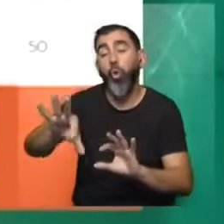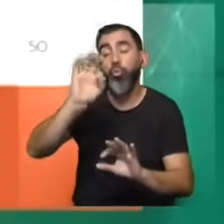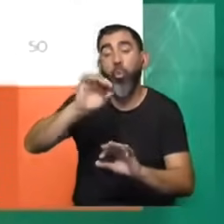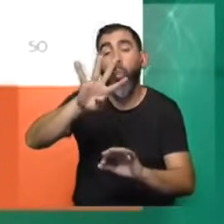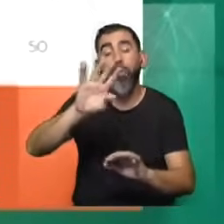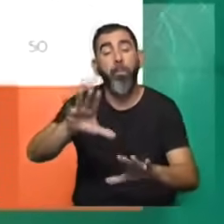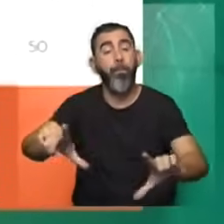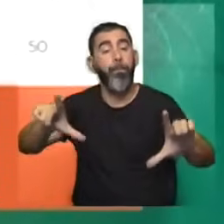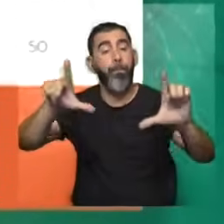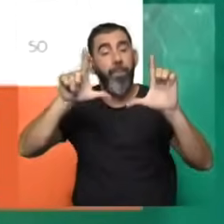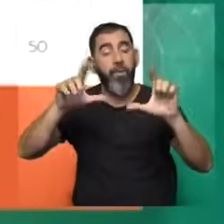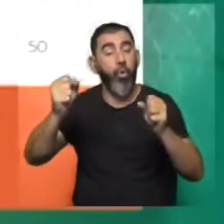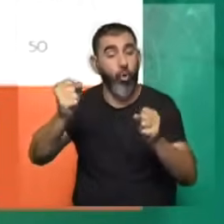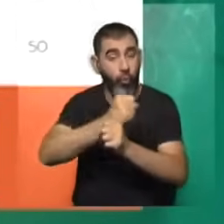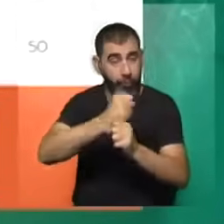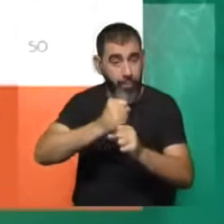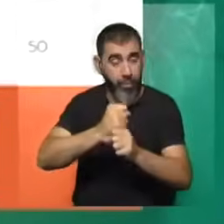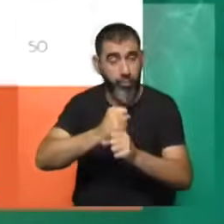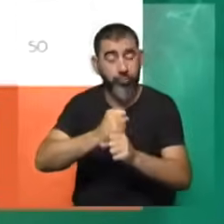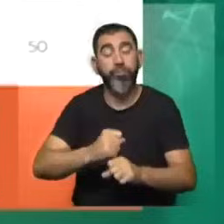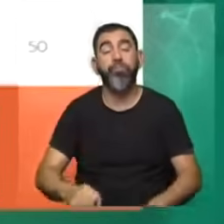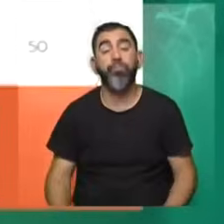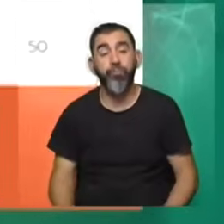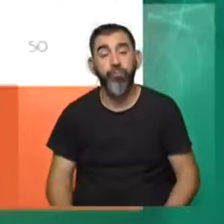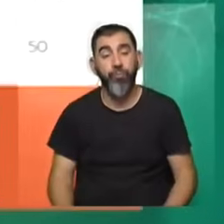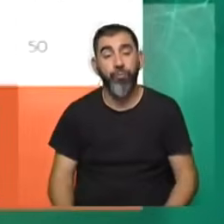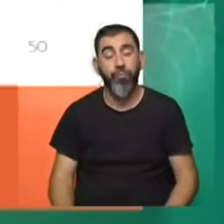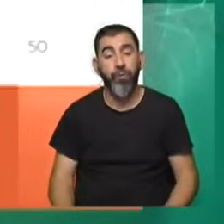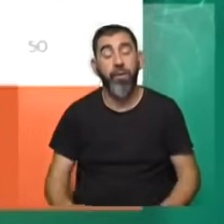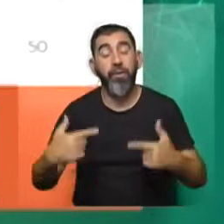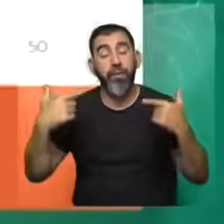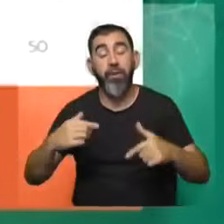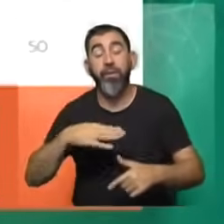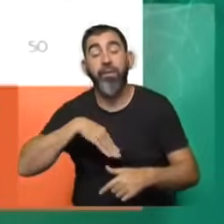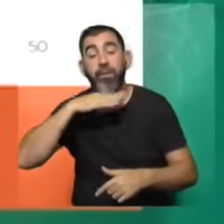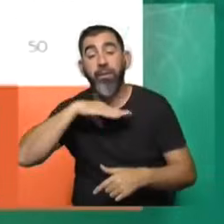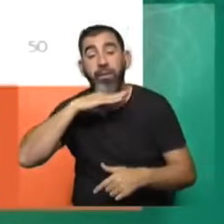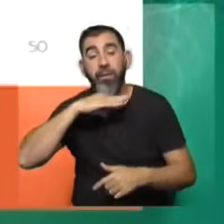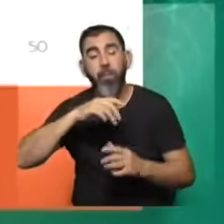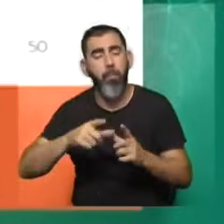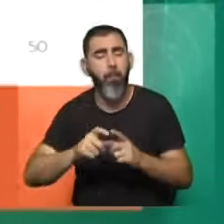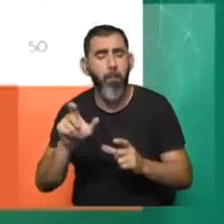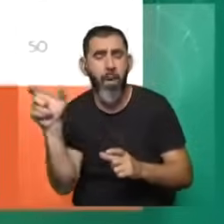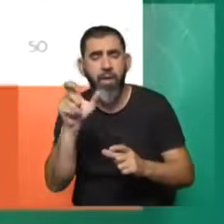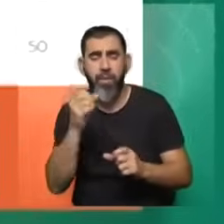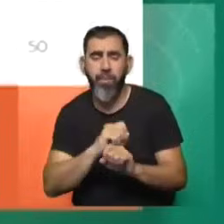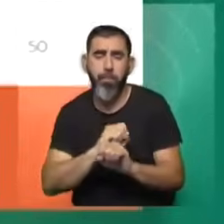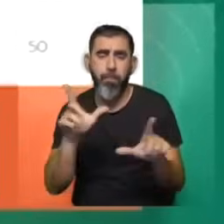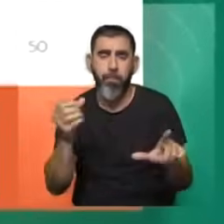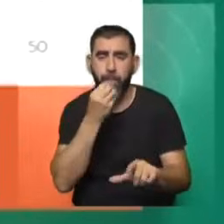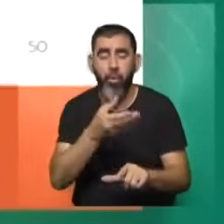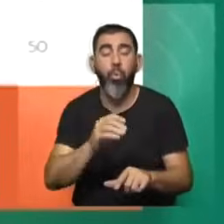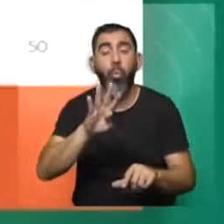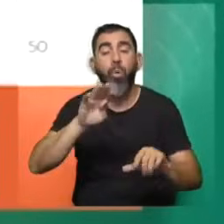Cuatro precandidatos confirmados de la interna del frente amplio el intendente de canelones amplía su ventaja sobre cose